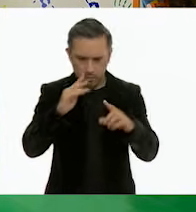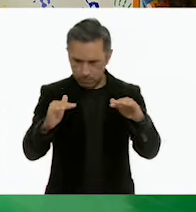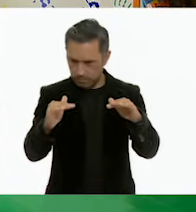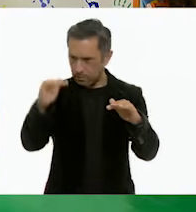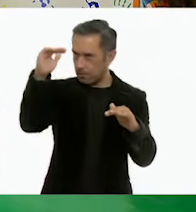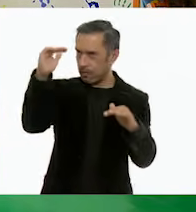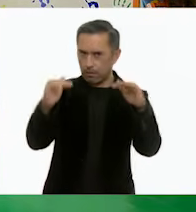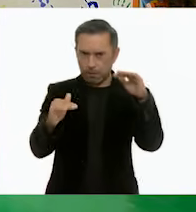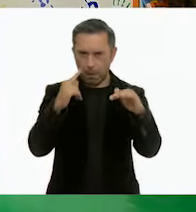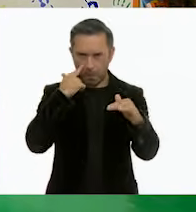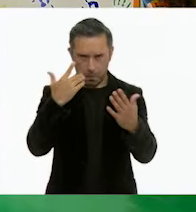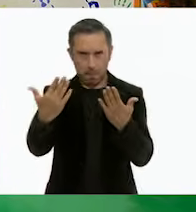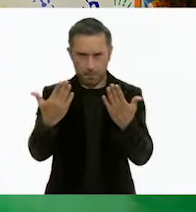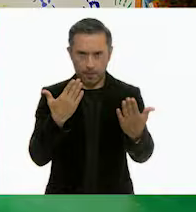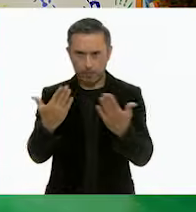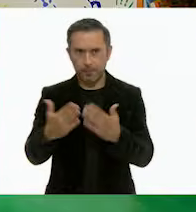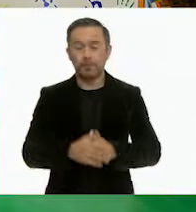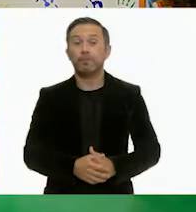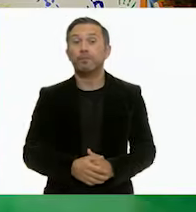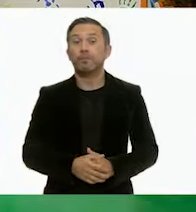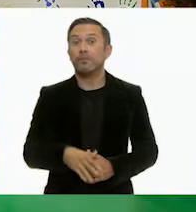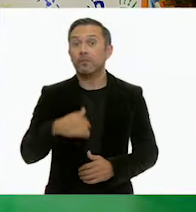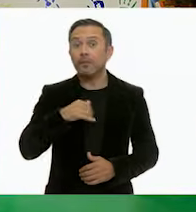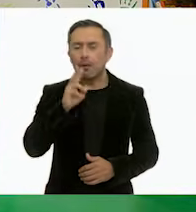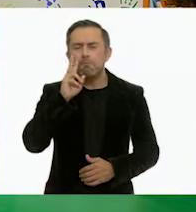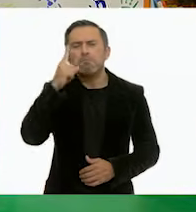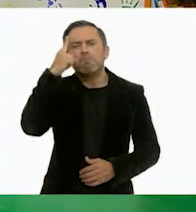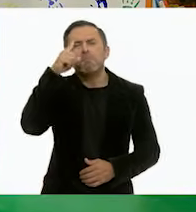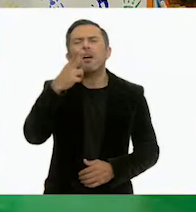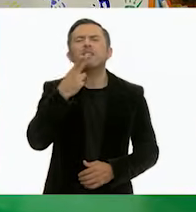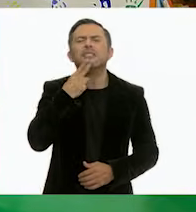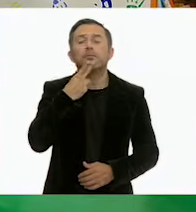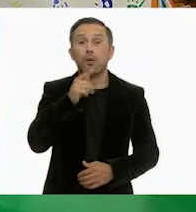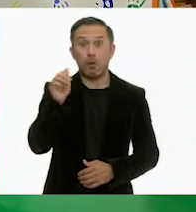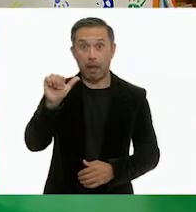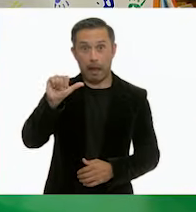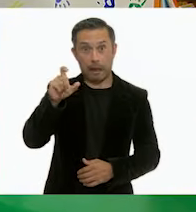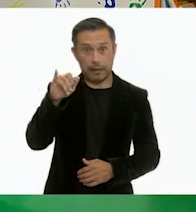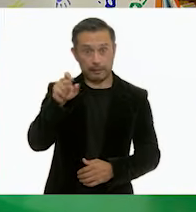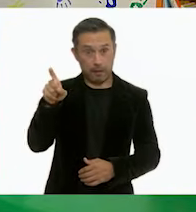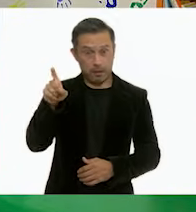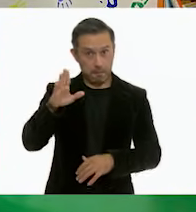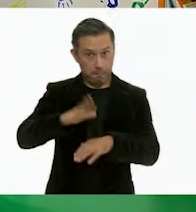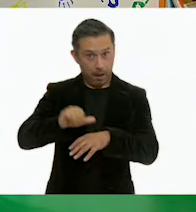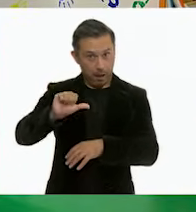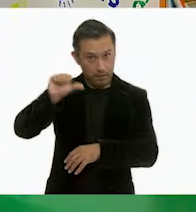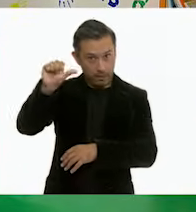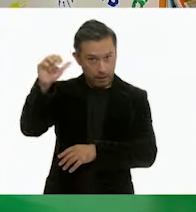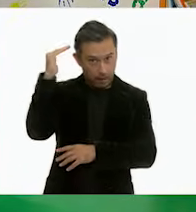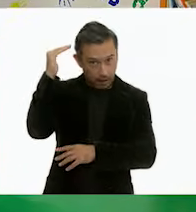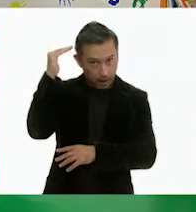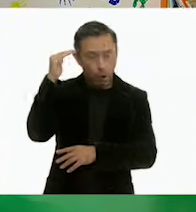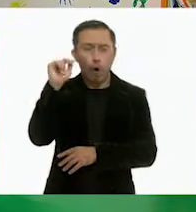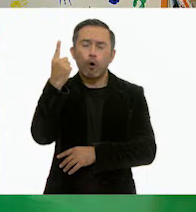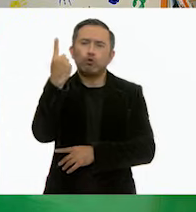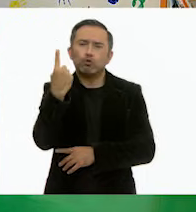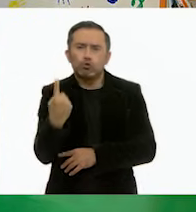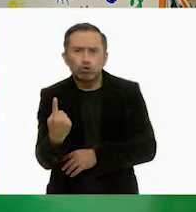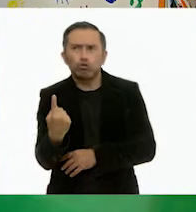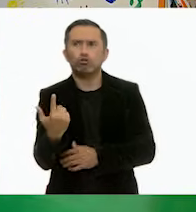aula. Observen. Y que nos pueden servir para comparar si Alexia está más alta, más